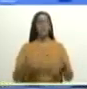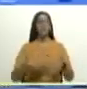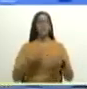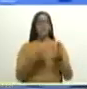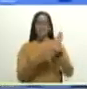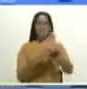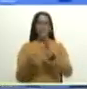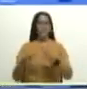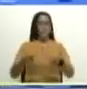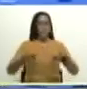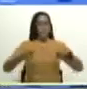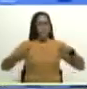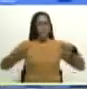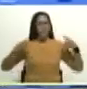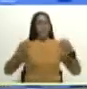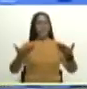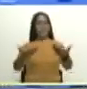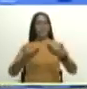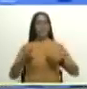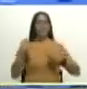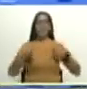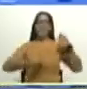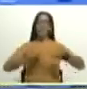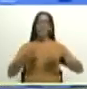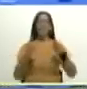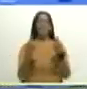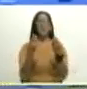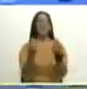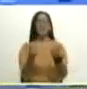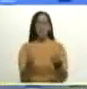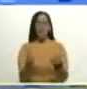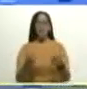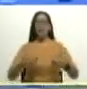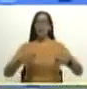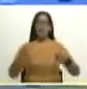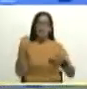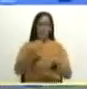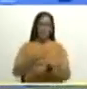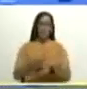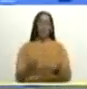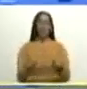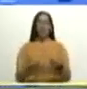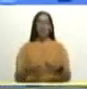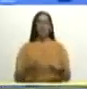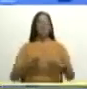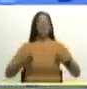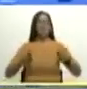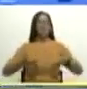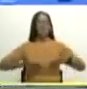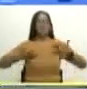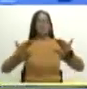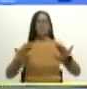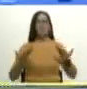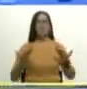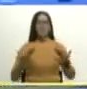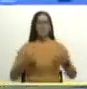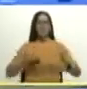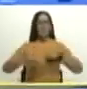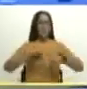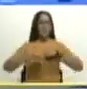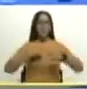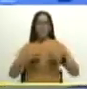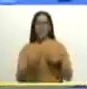imán para atraer inversiones. Hace falta capital, inversión, líquido, oxígeno, para mover la